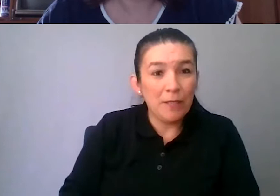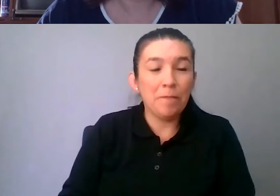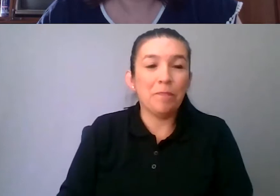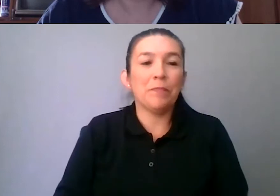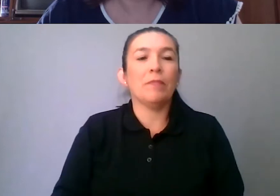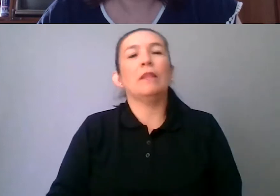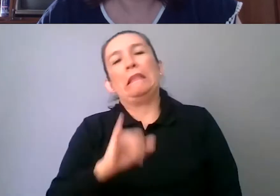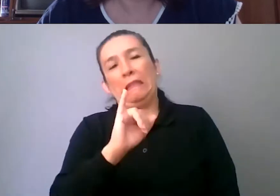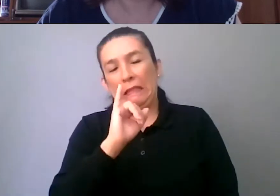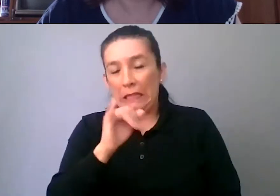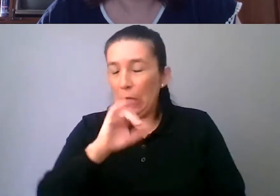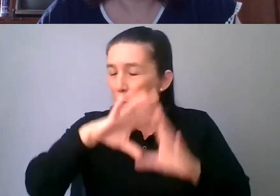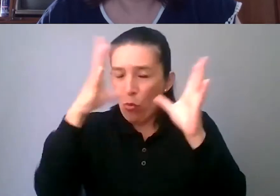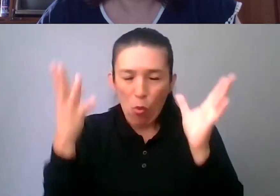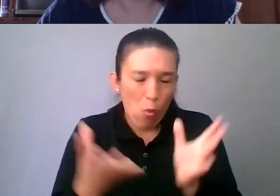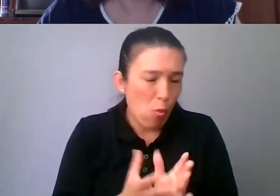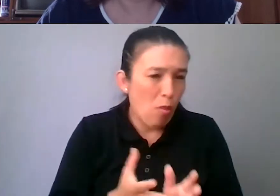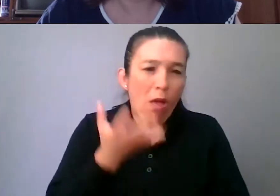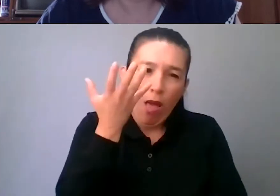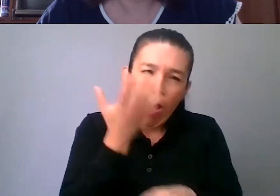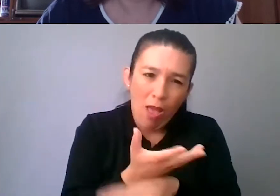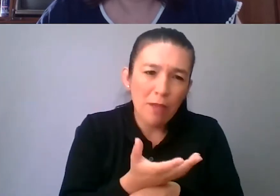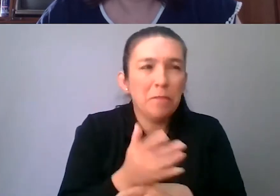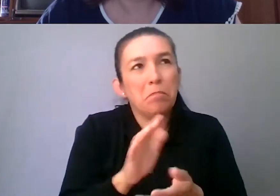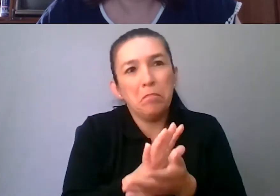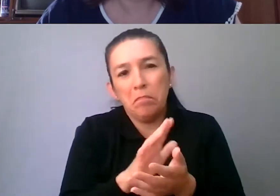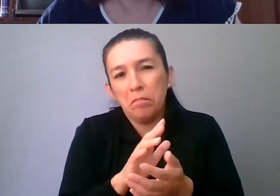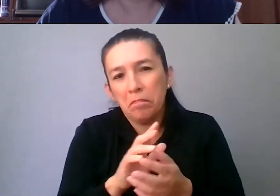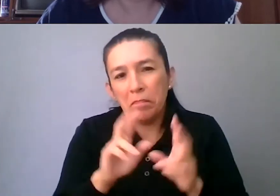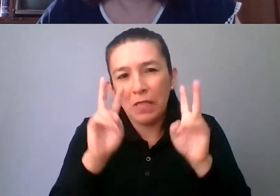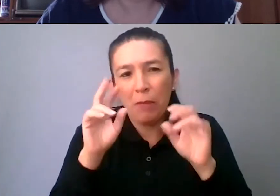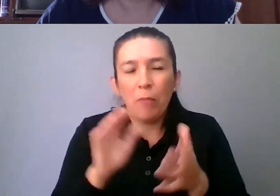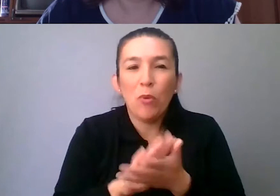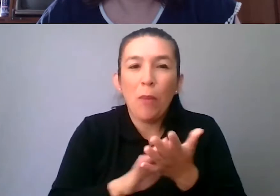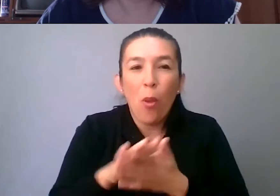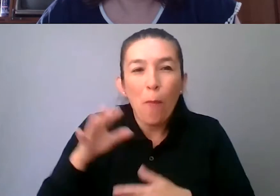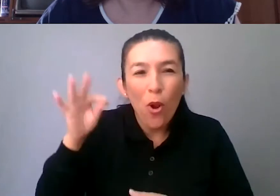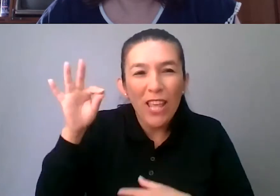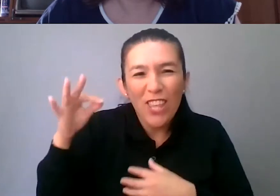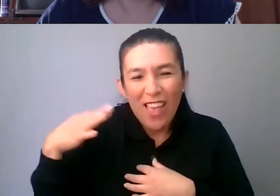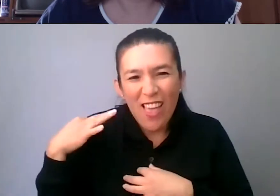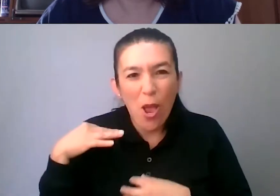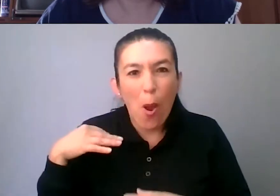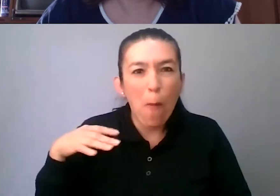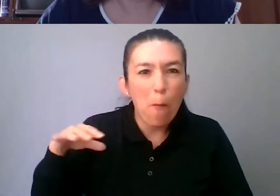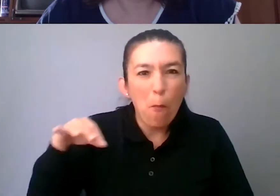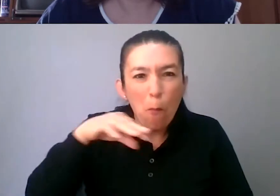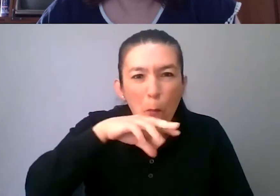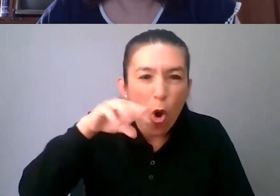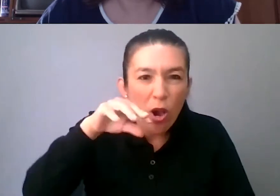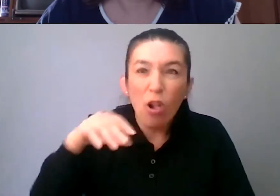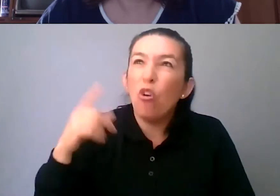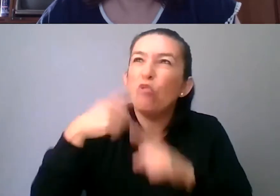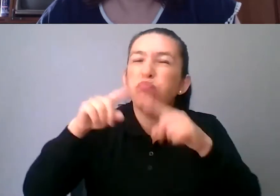En muchos lugares del mundo hay figuras que tienen relación con polillas, moscas, bichitos que